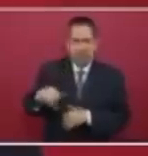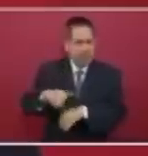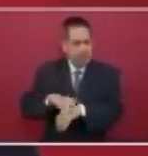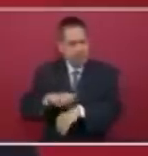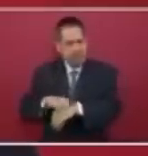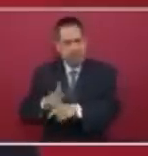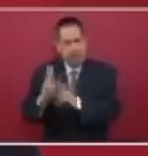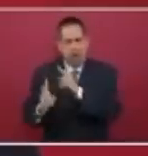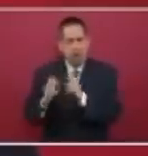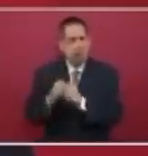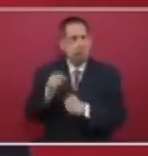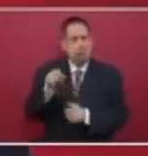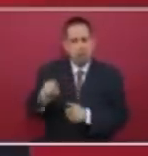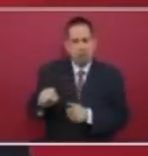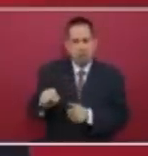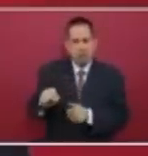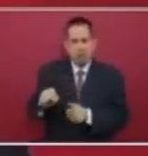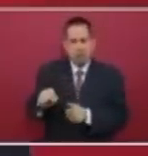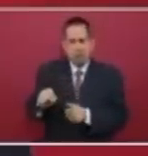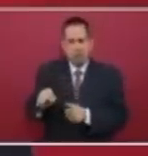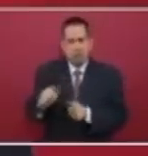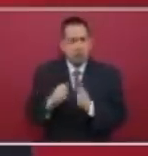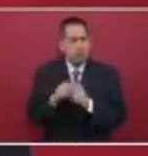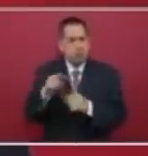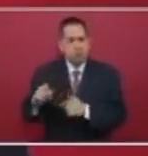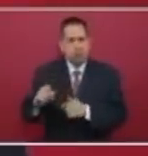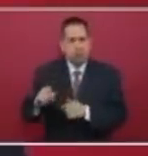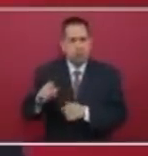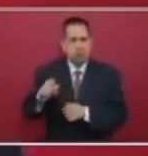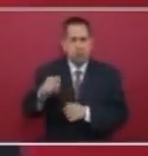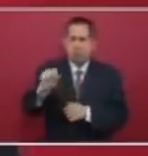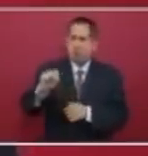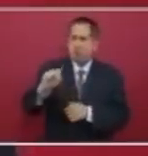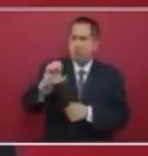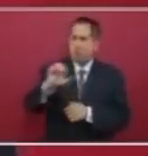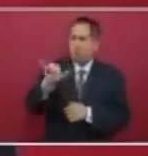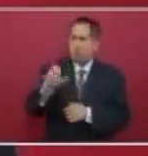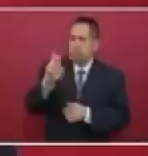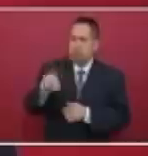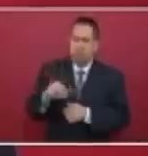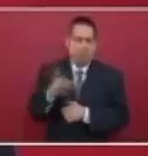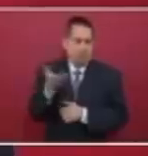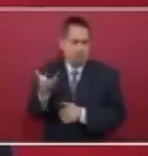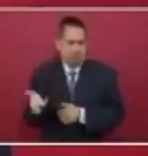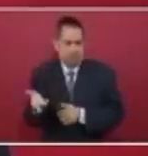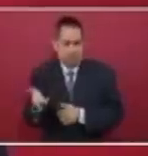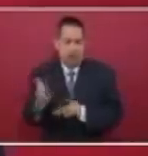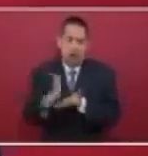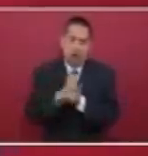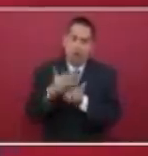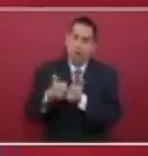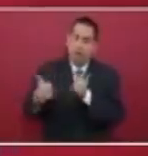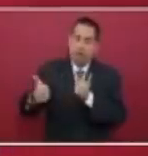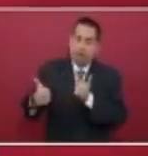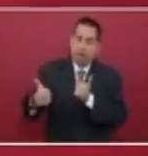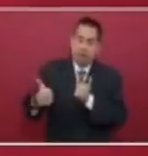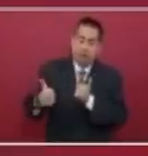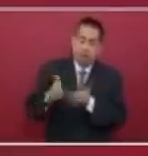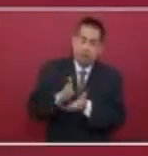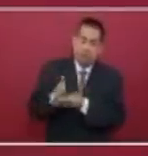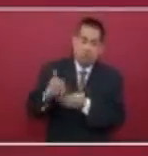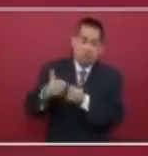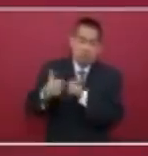hablar con el poder judicial que es un poder independiente que es un poder